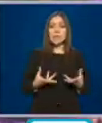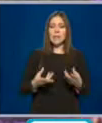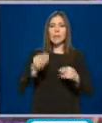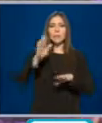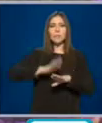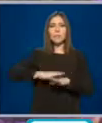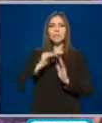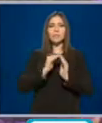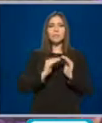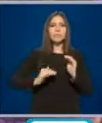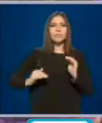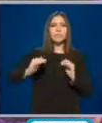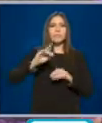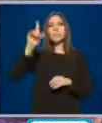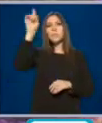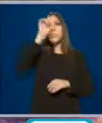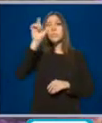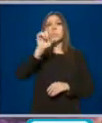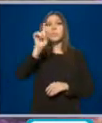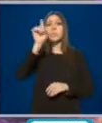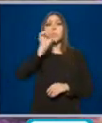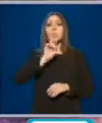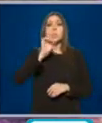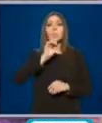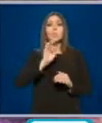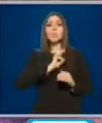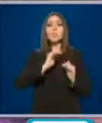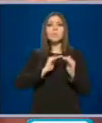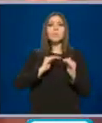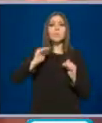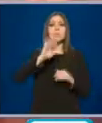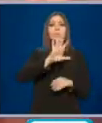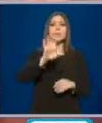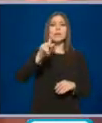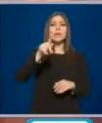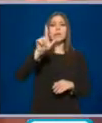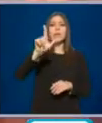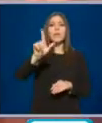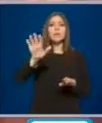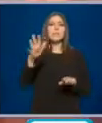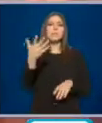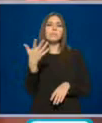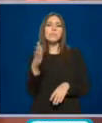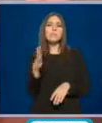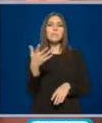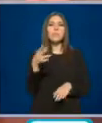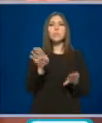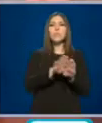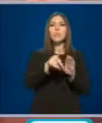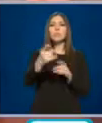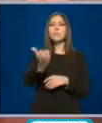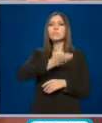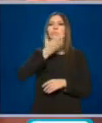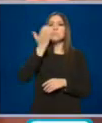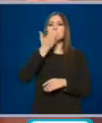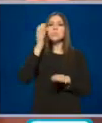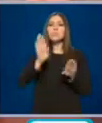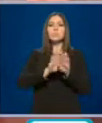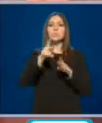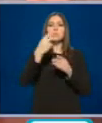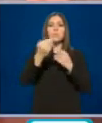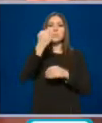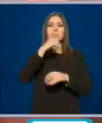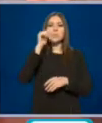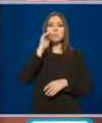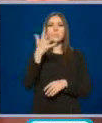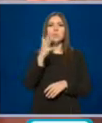alto. Se recomienda que una mujer aumente 500 calorías en promedio a su consumo habitual, 500 kilocalorías